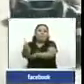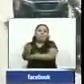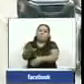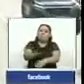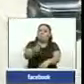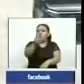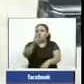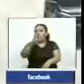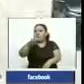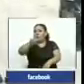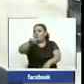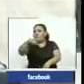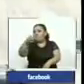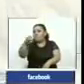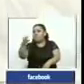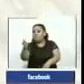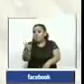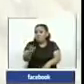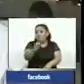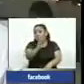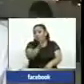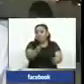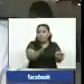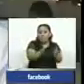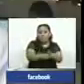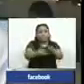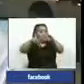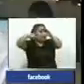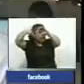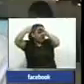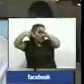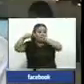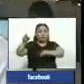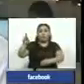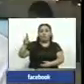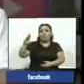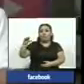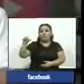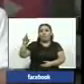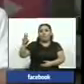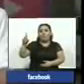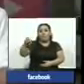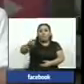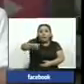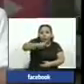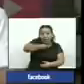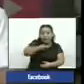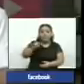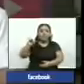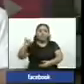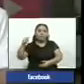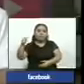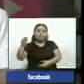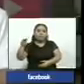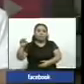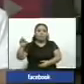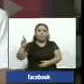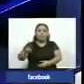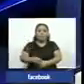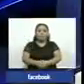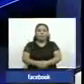más de 10 mil unidades del transporte colectivo. Con imágenes de Ricardo Tobar, Inmar Batres, Noticiero Hechos.